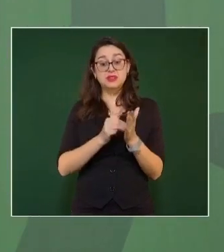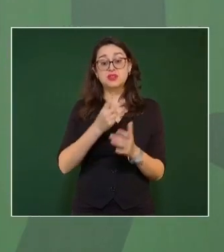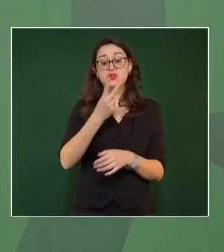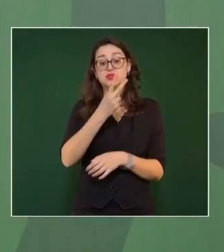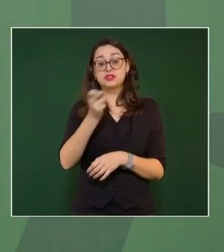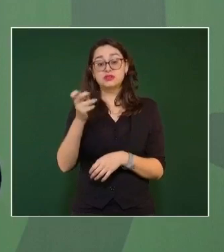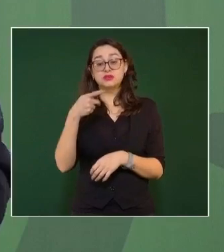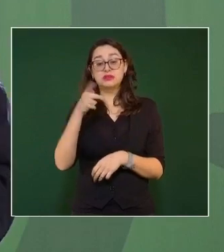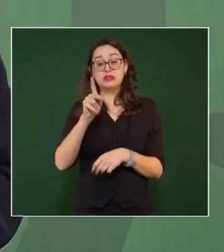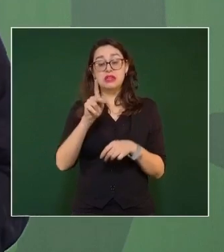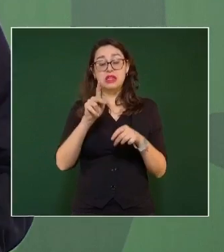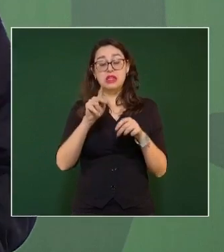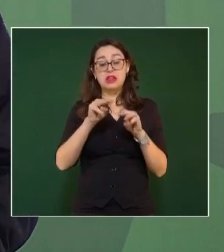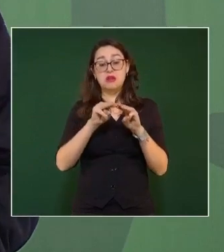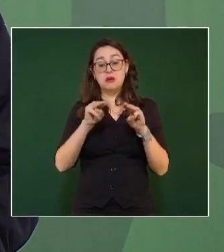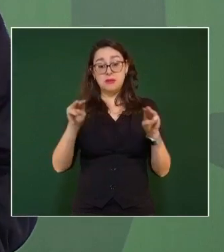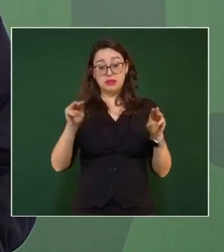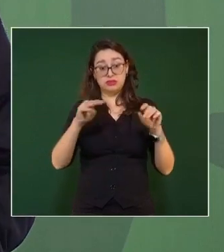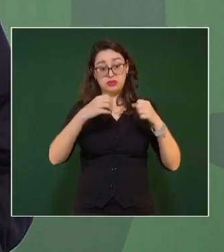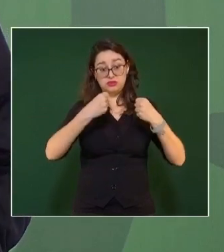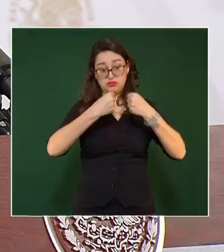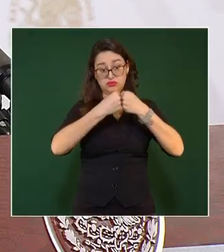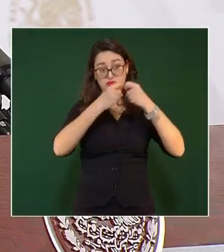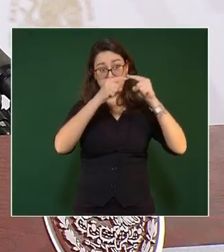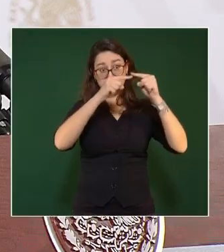3.200 kilómetros.